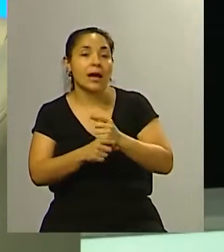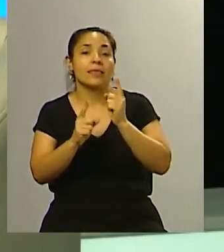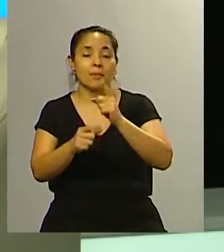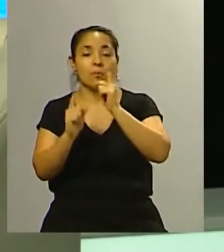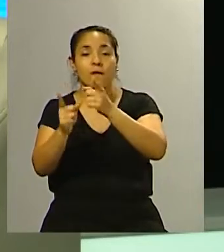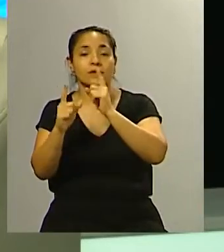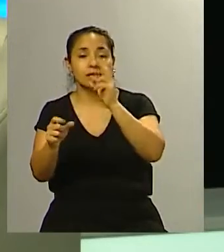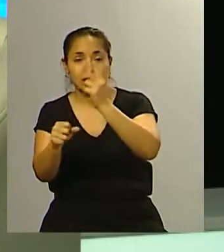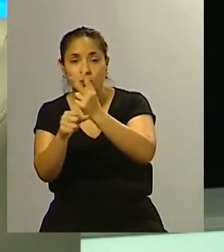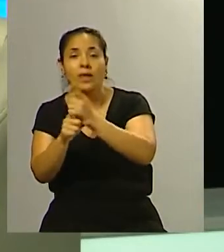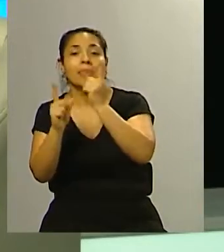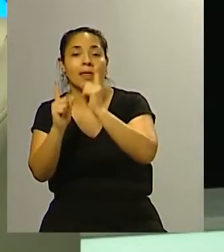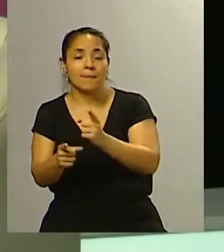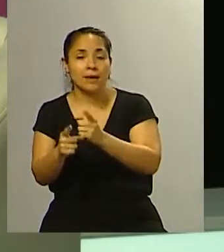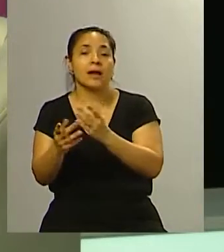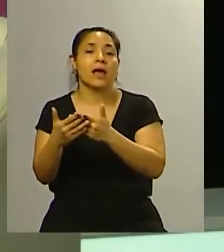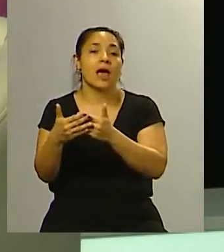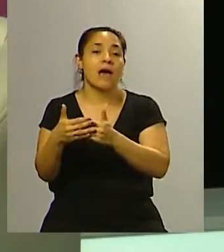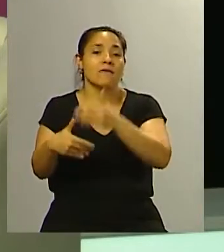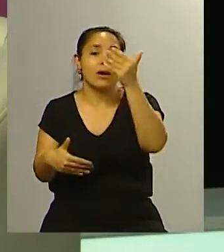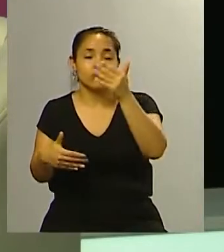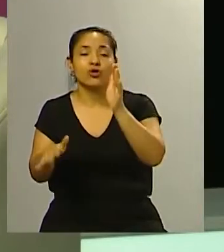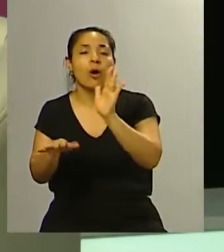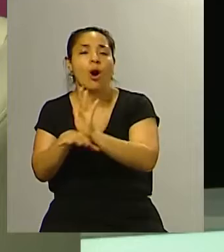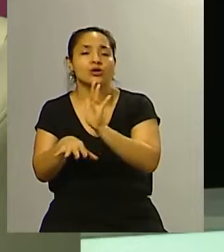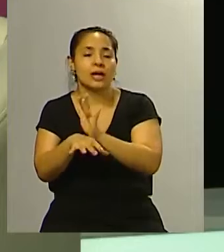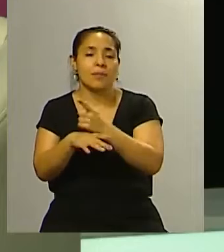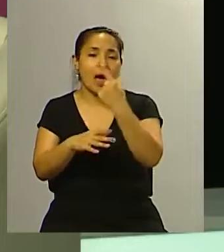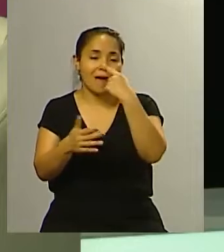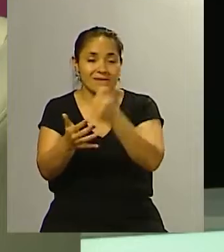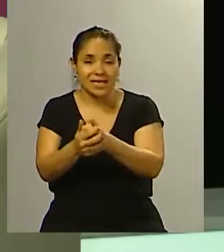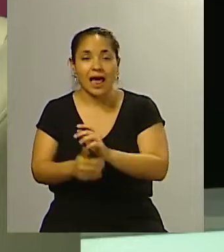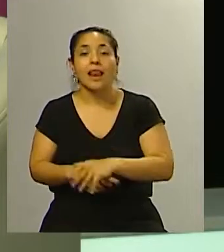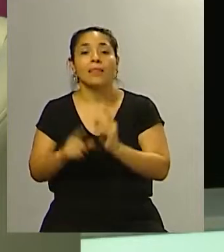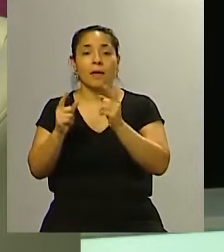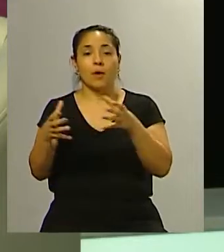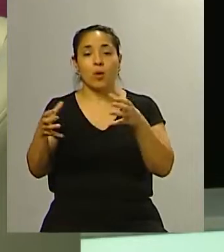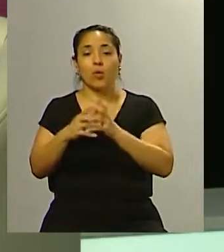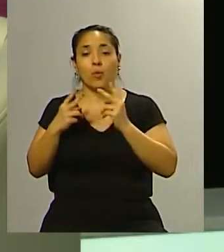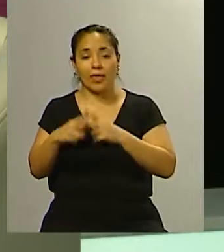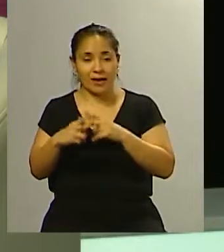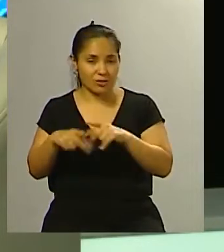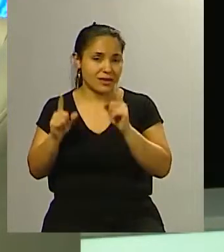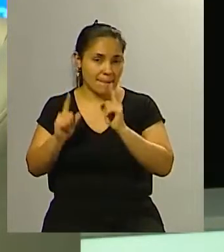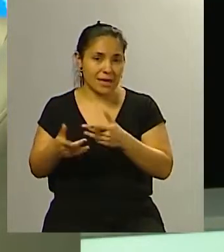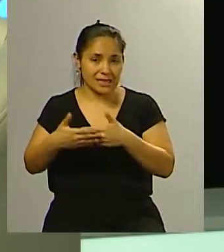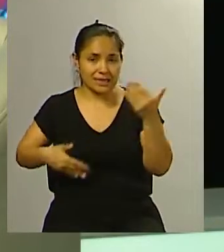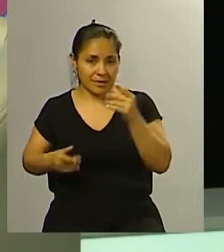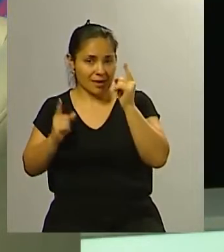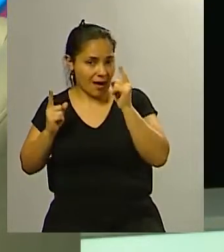secundarias también tiene una evaluación de concepto a fin de año. Los equipos de gestión también tenemos una evaluación